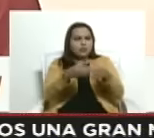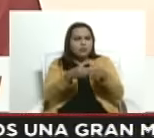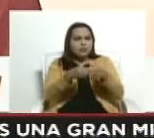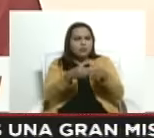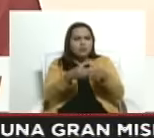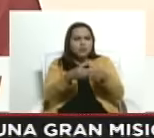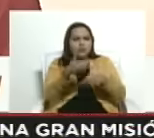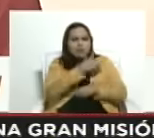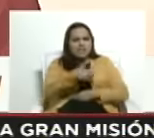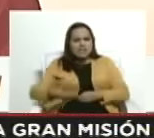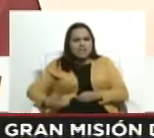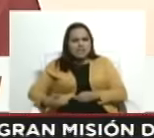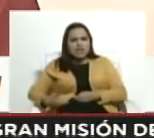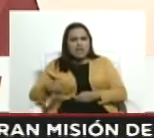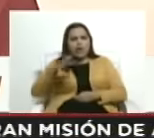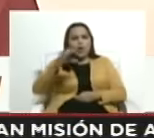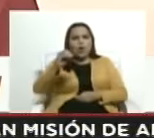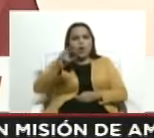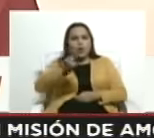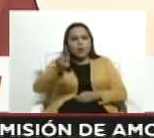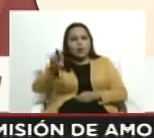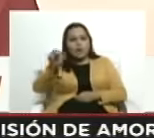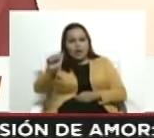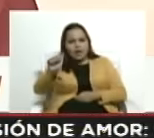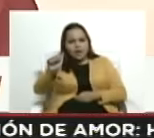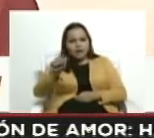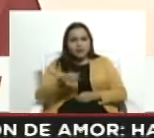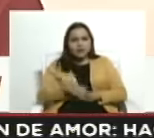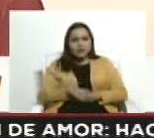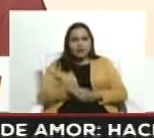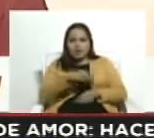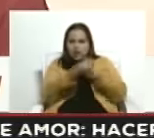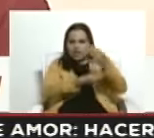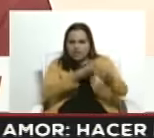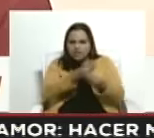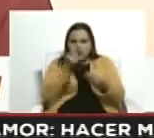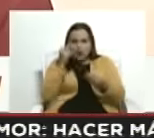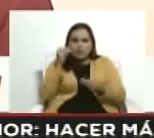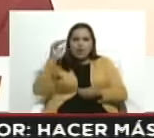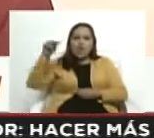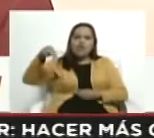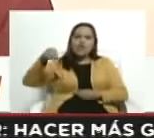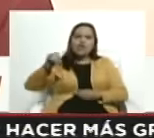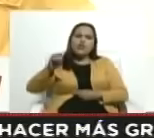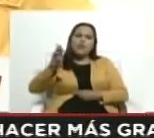presidente Correa de lo que hizo Noboa.